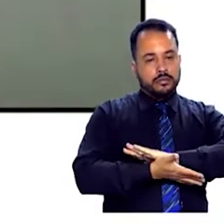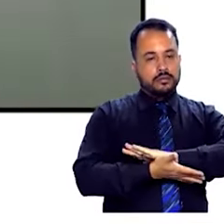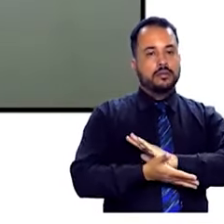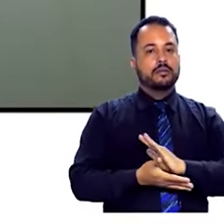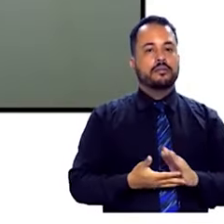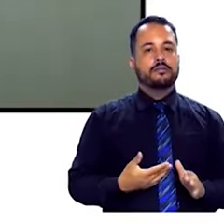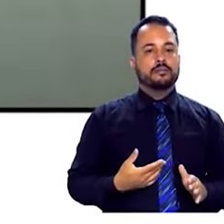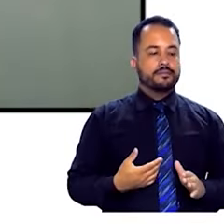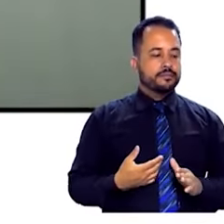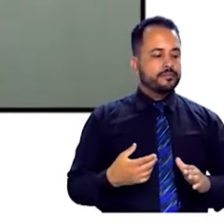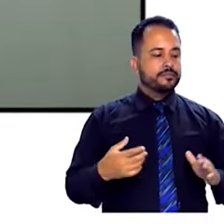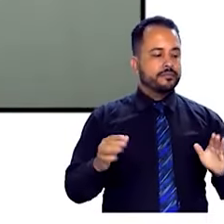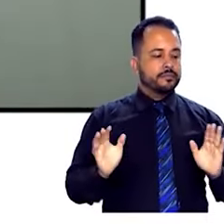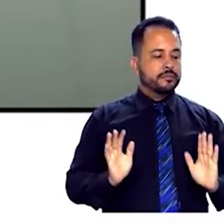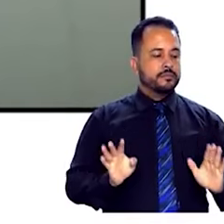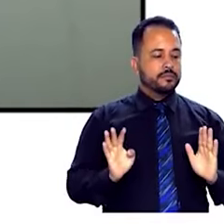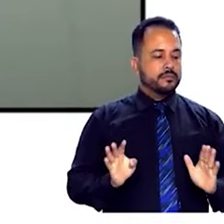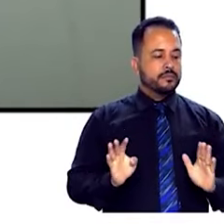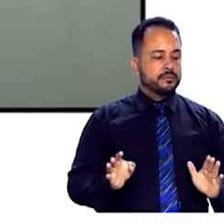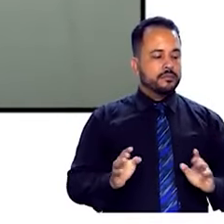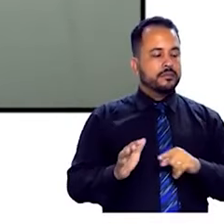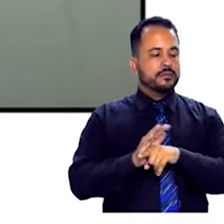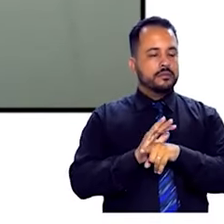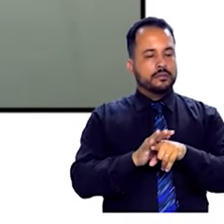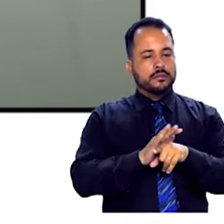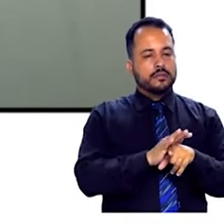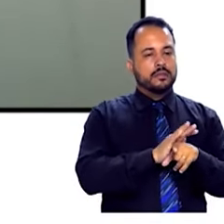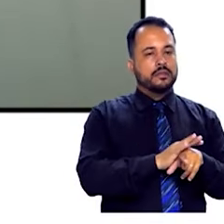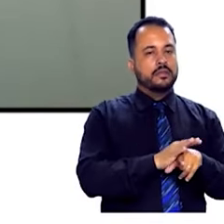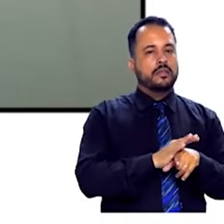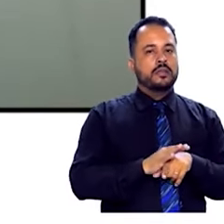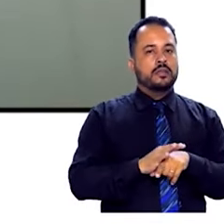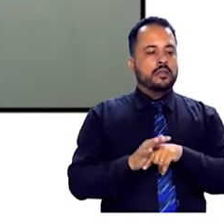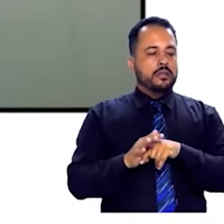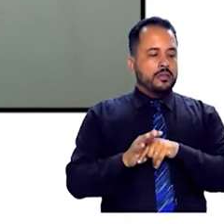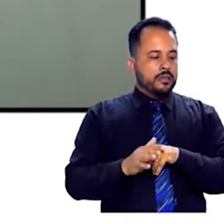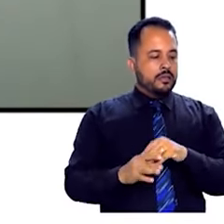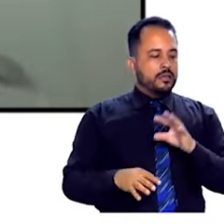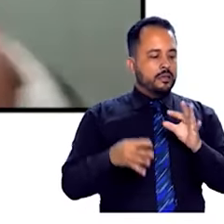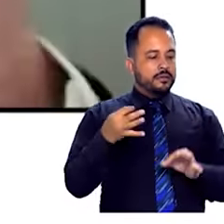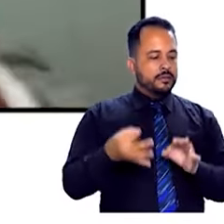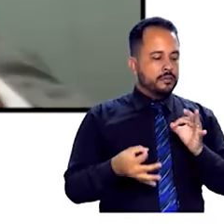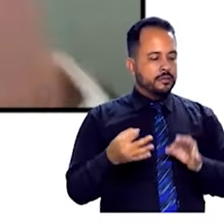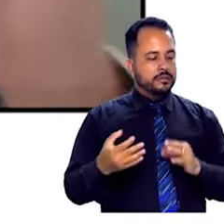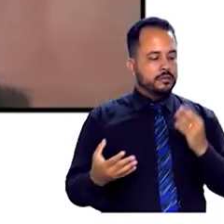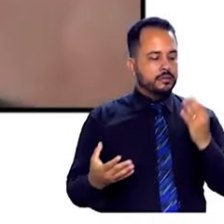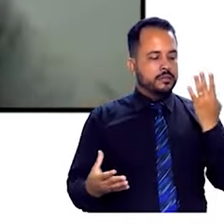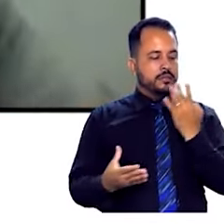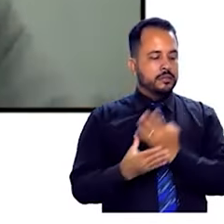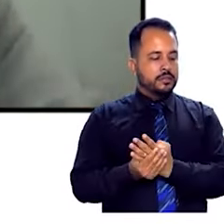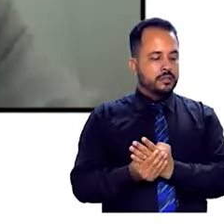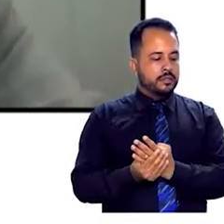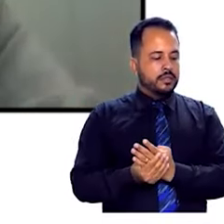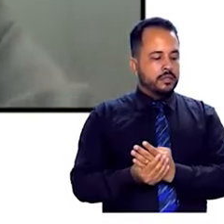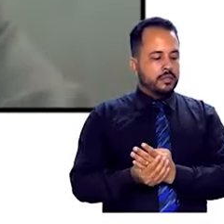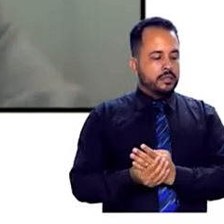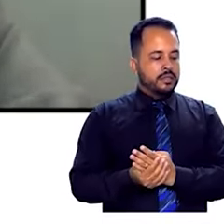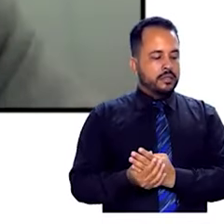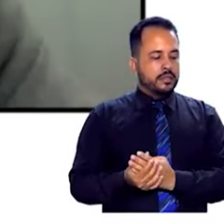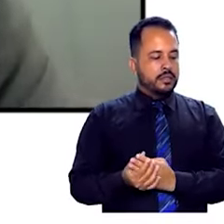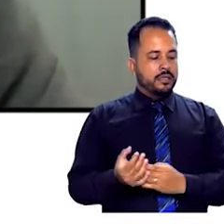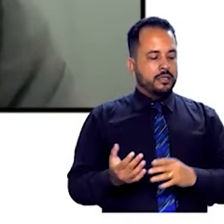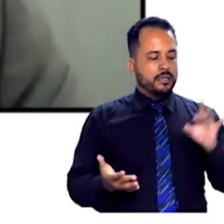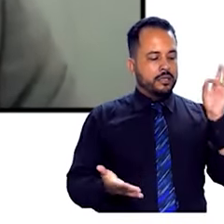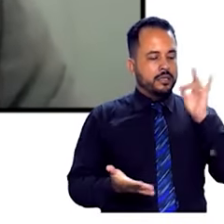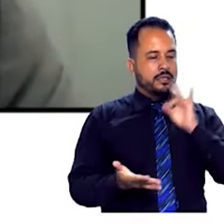esar para tratar caso per trascendente ese es el Doble anlisis